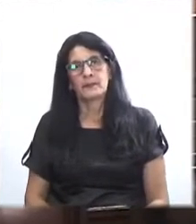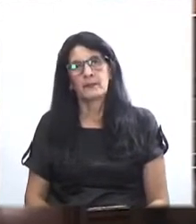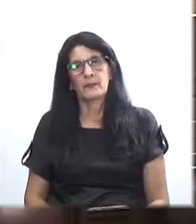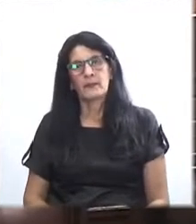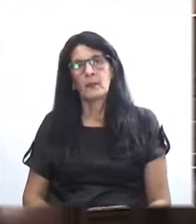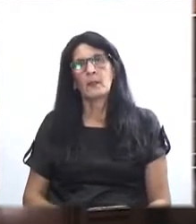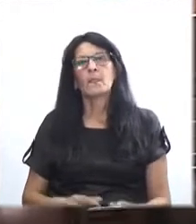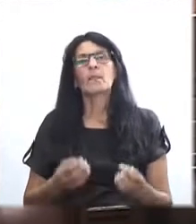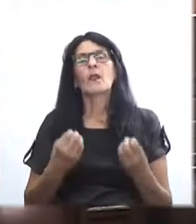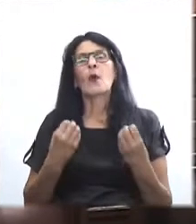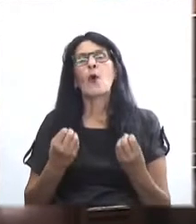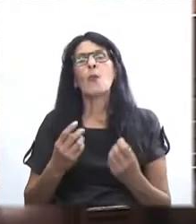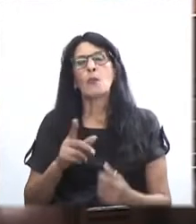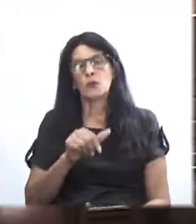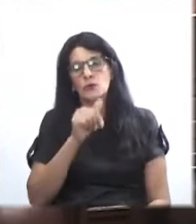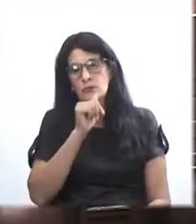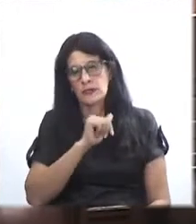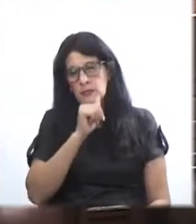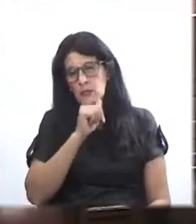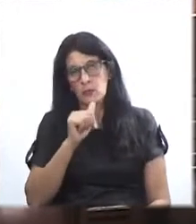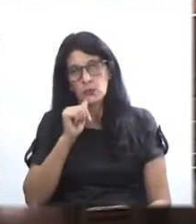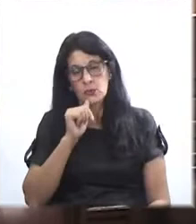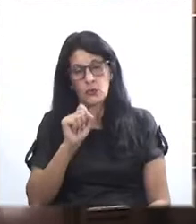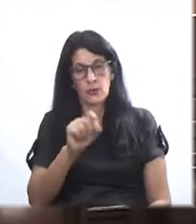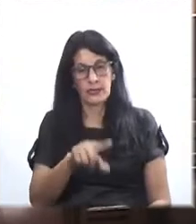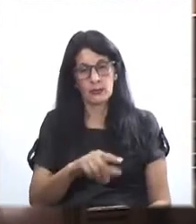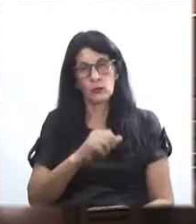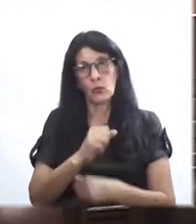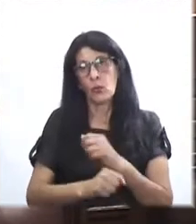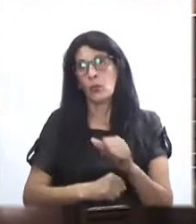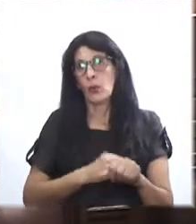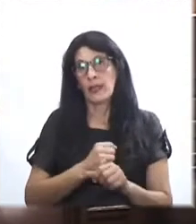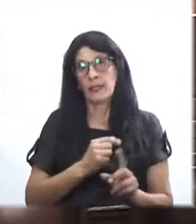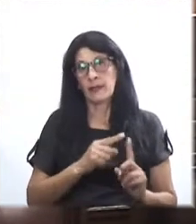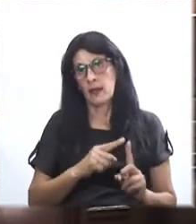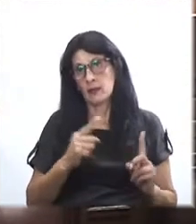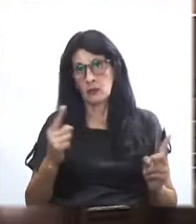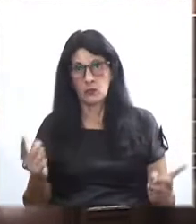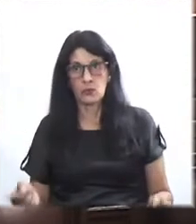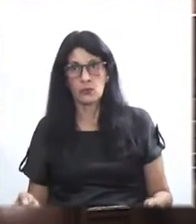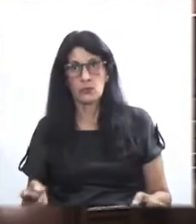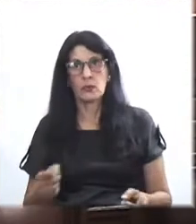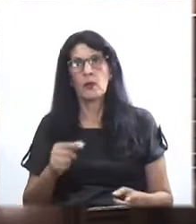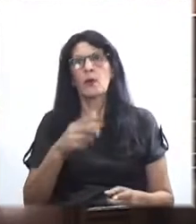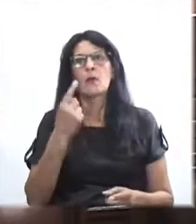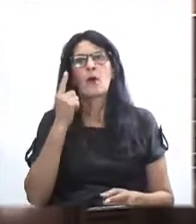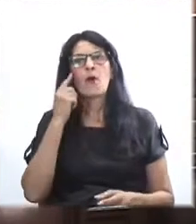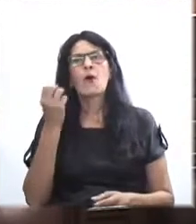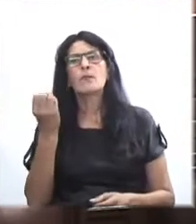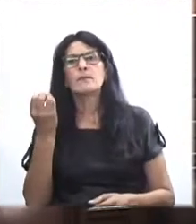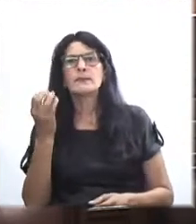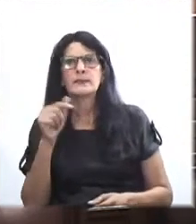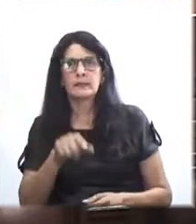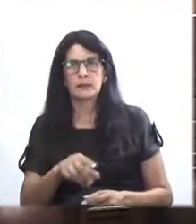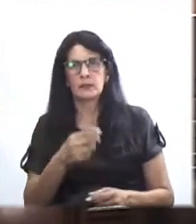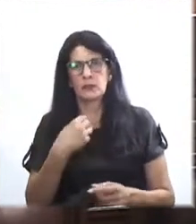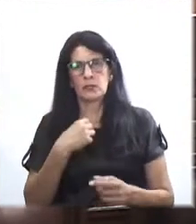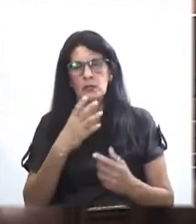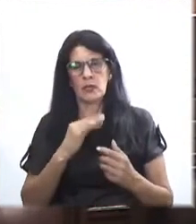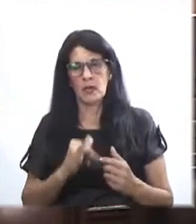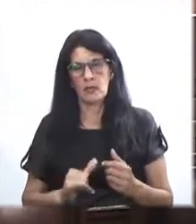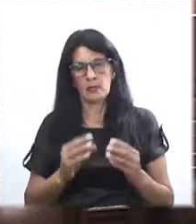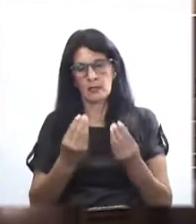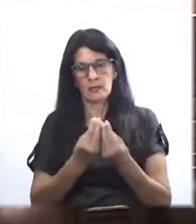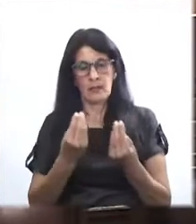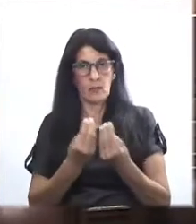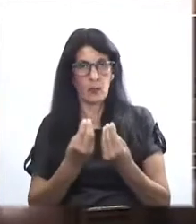¿Cómo se solucionó esta invisibilidad durante muchos años? Con un concepto que el derecho recibe y que está muy bien,